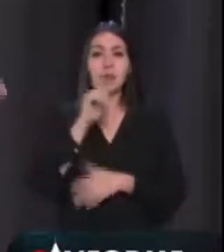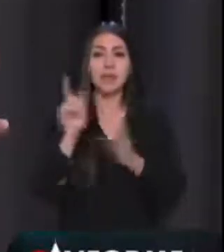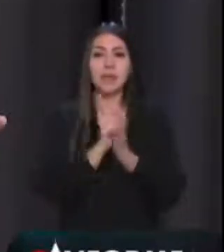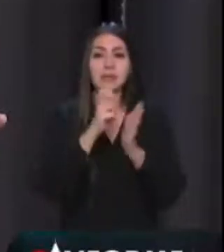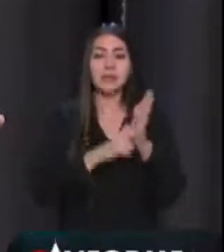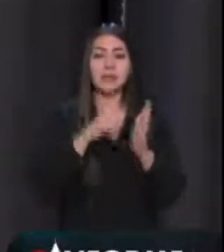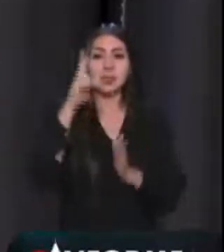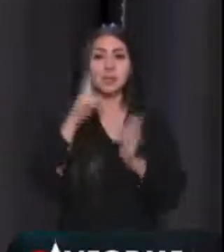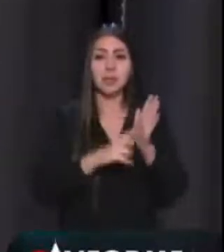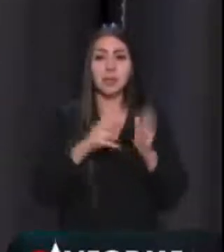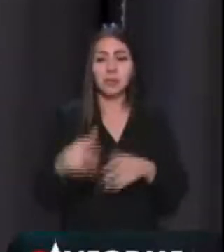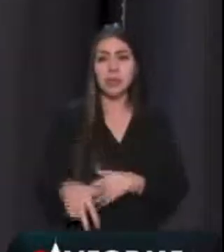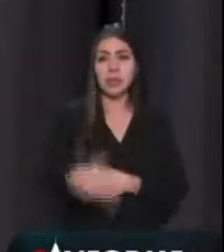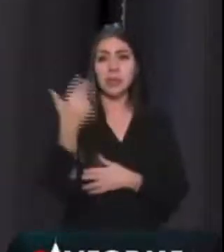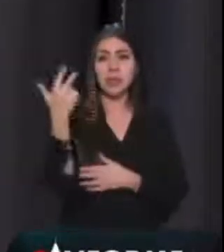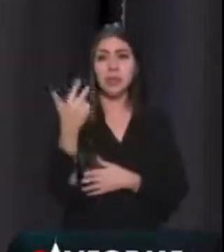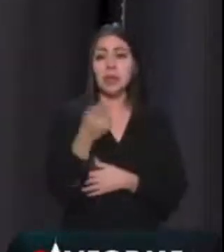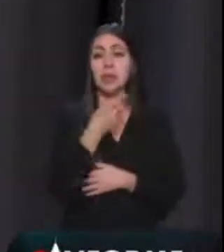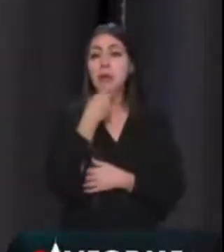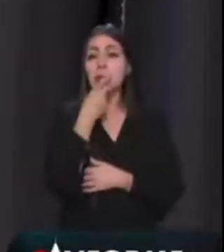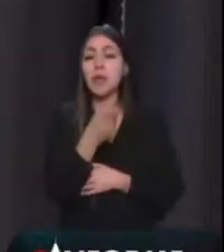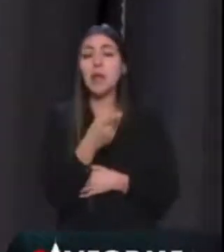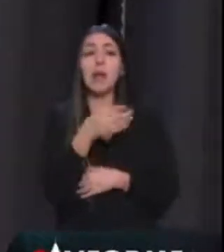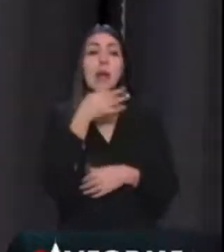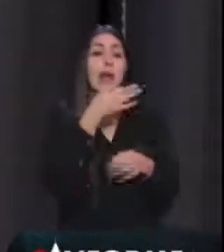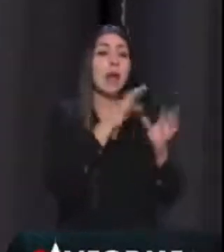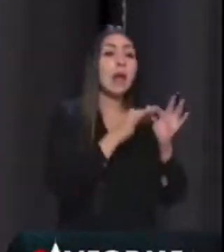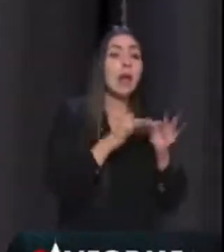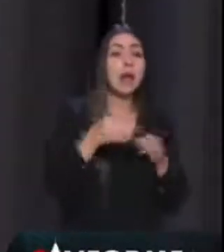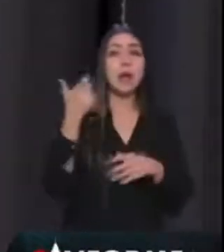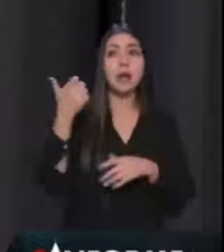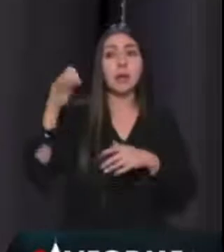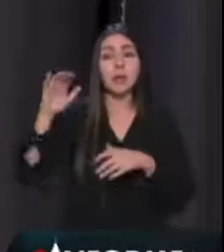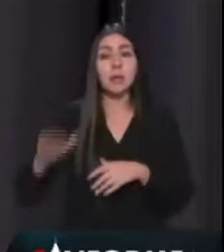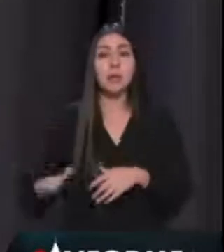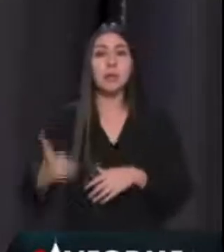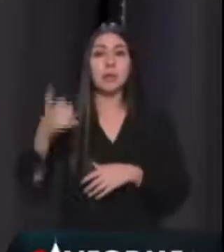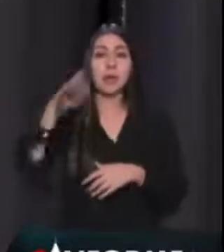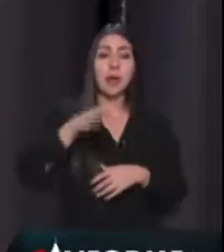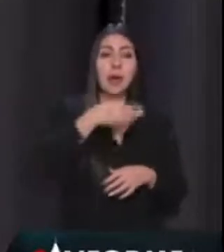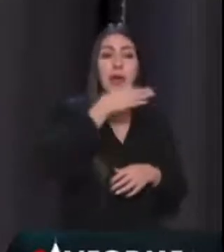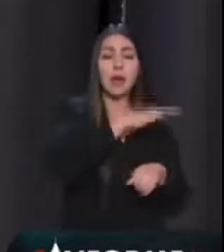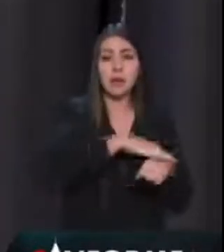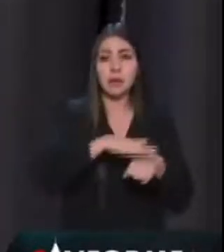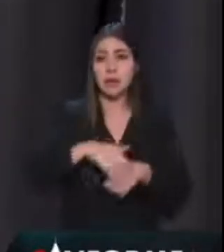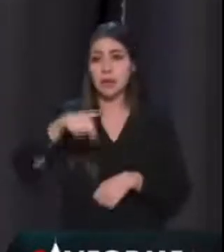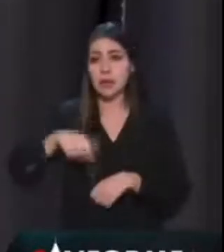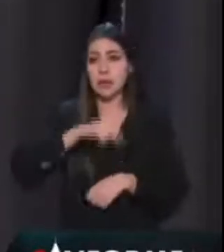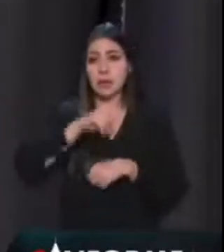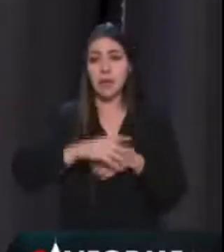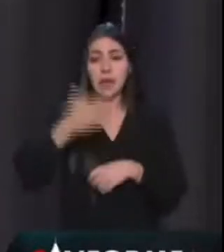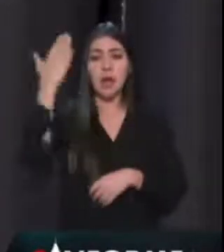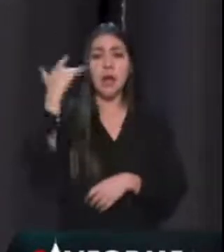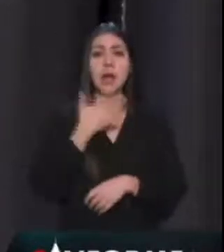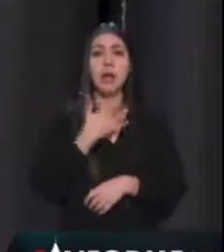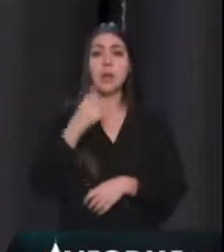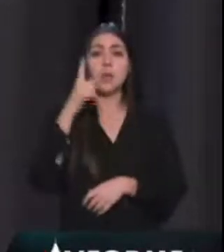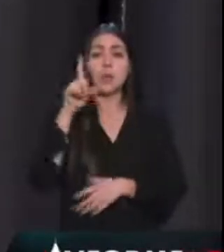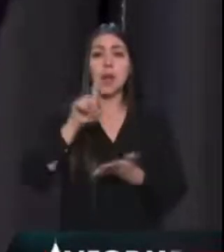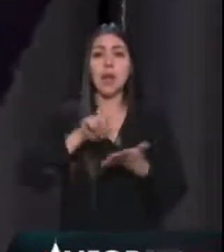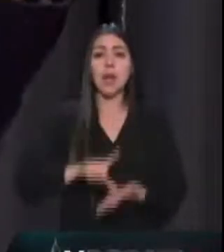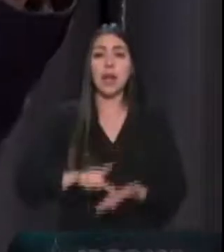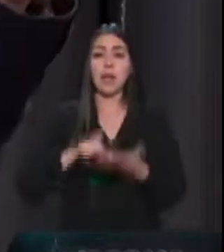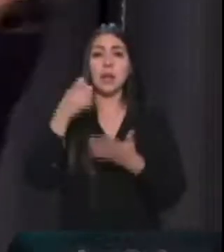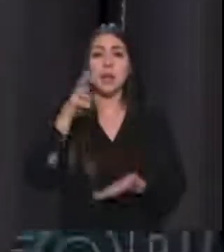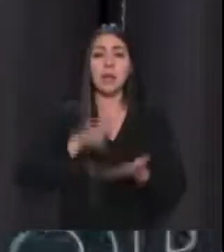la vendieron que iban a bajar los precios. Pues yo les recuerdo que en este país la gasolina costaba 5 pesos el litro y que